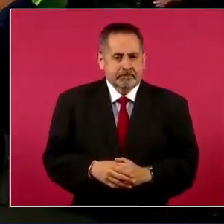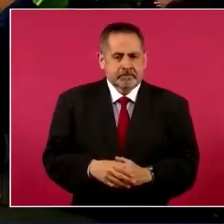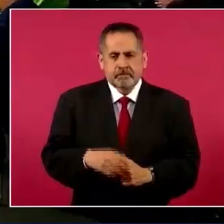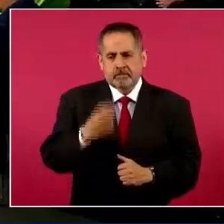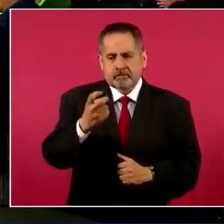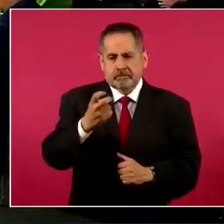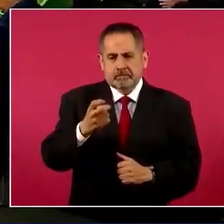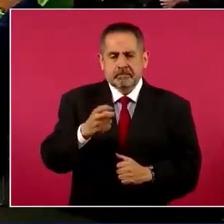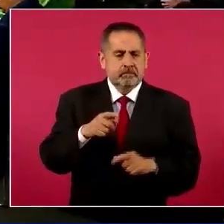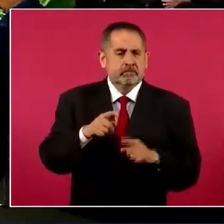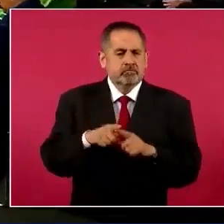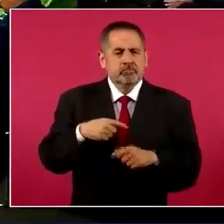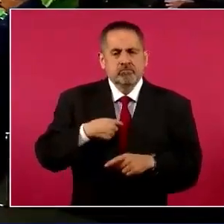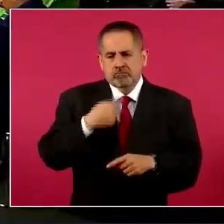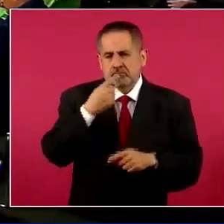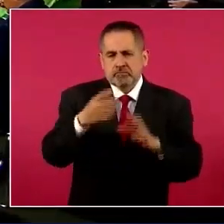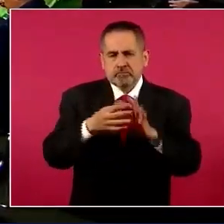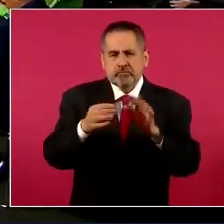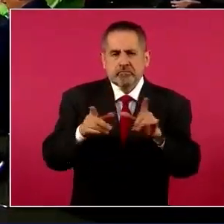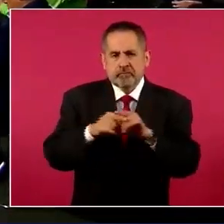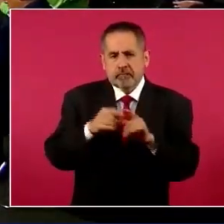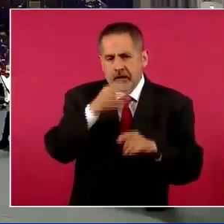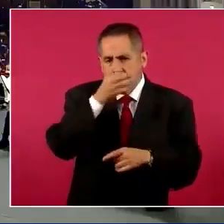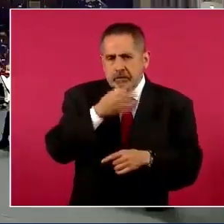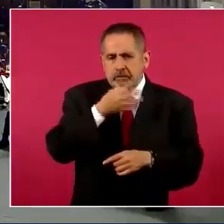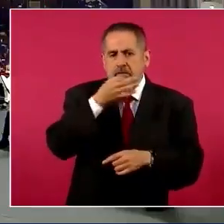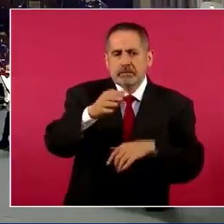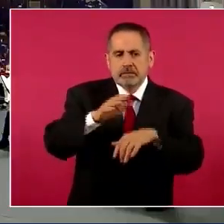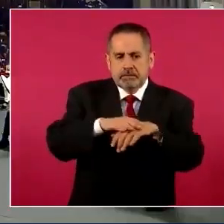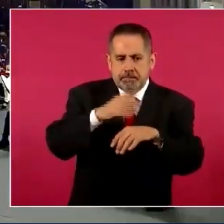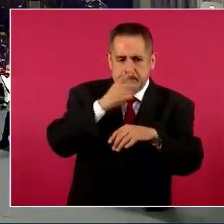eso es lo que puedo comentarte.